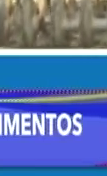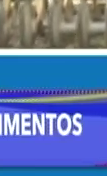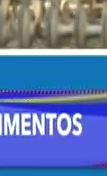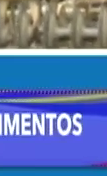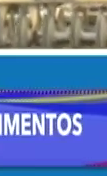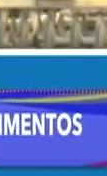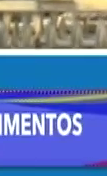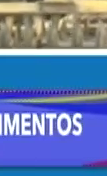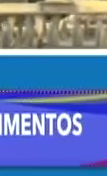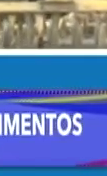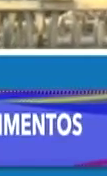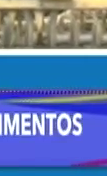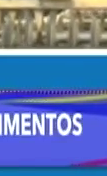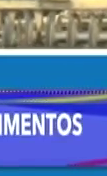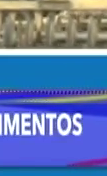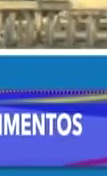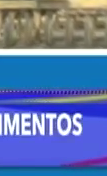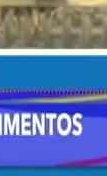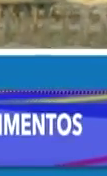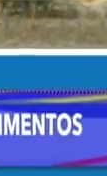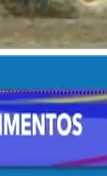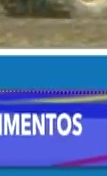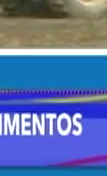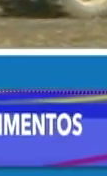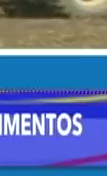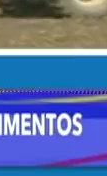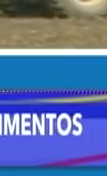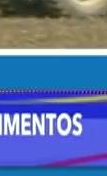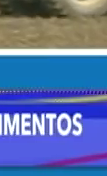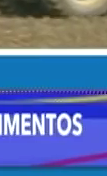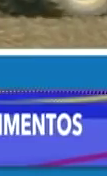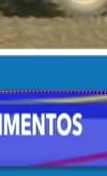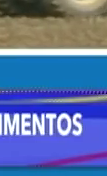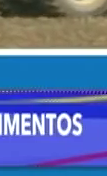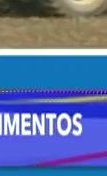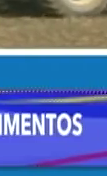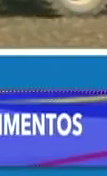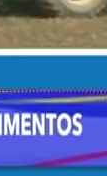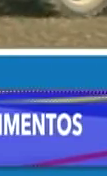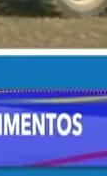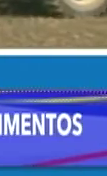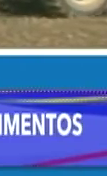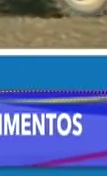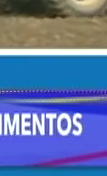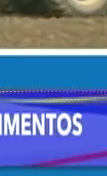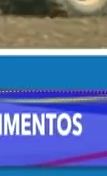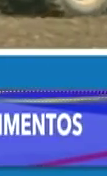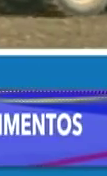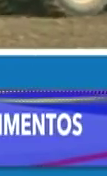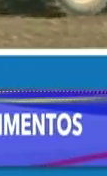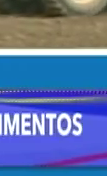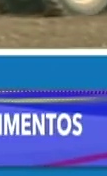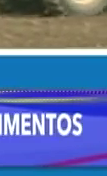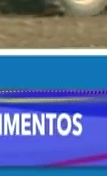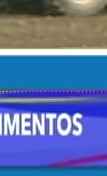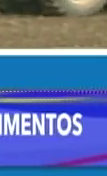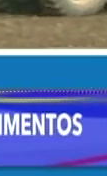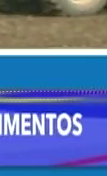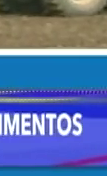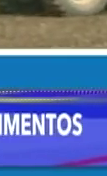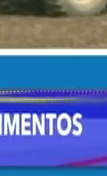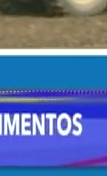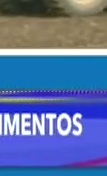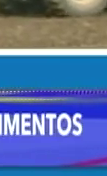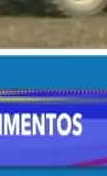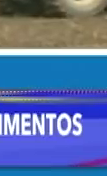vamos a lograr y mientras más amenazas y agresiones del imperialismo norteamericano más fuerza tenemos para trabajar mucho más